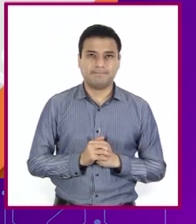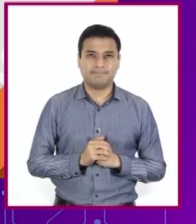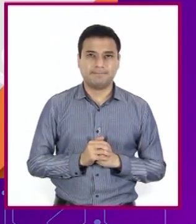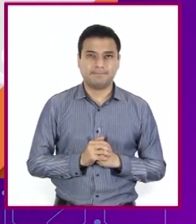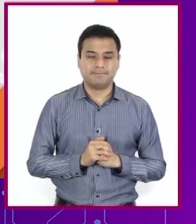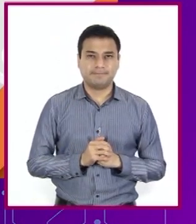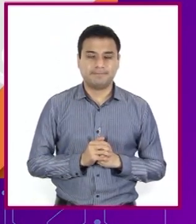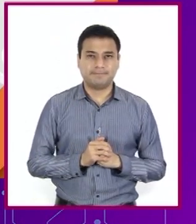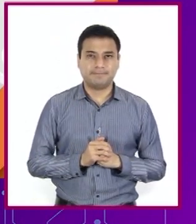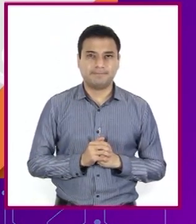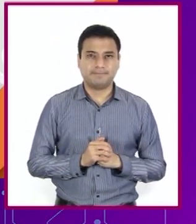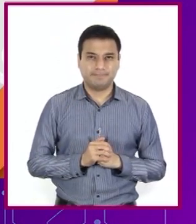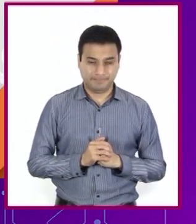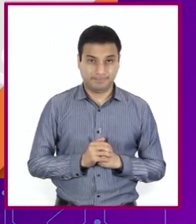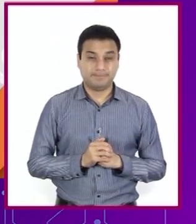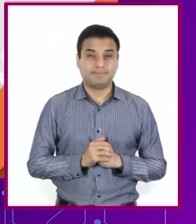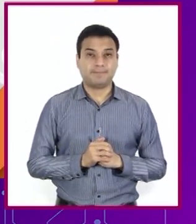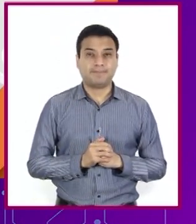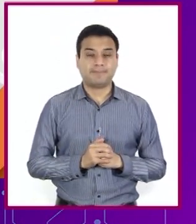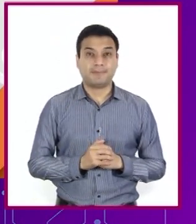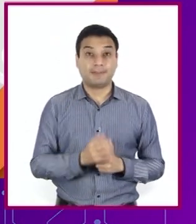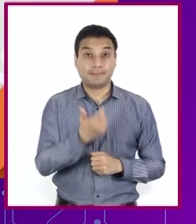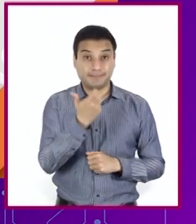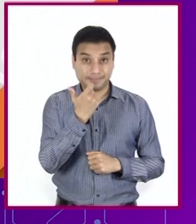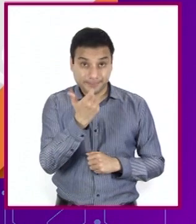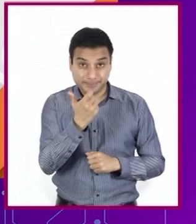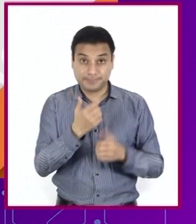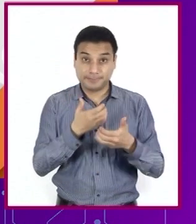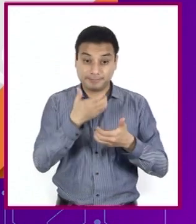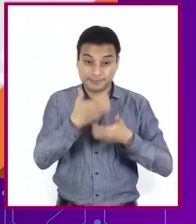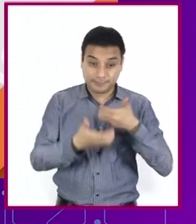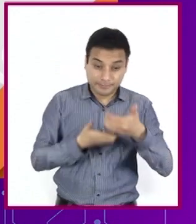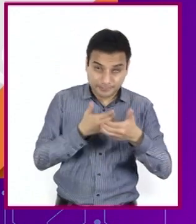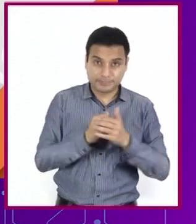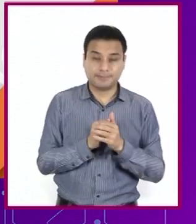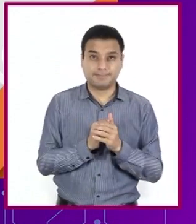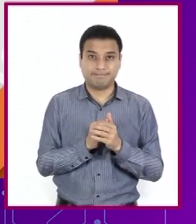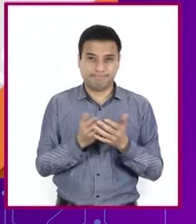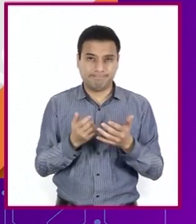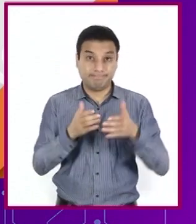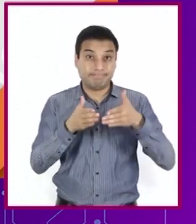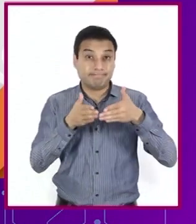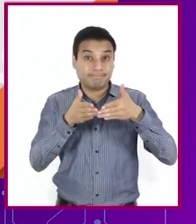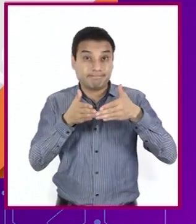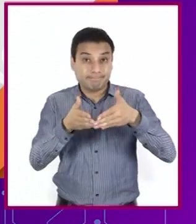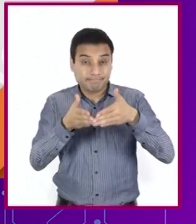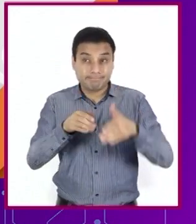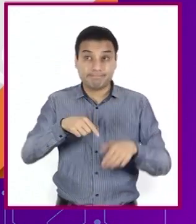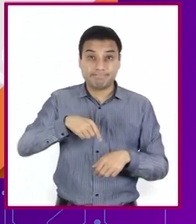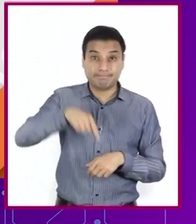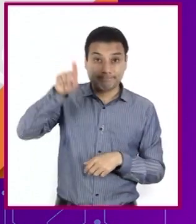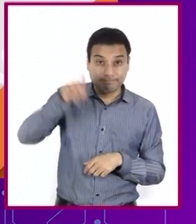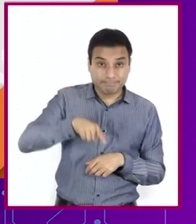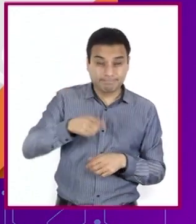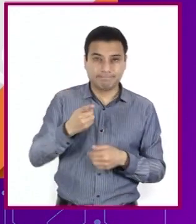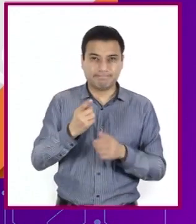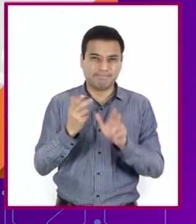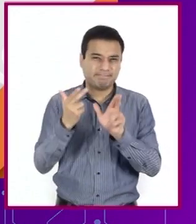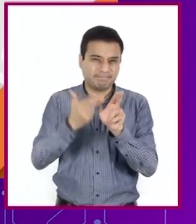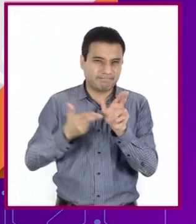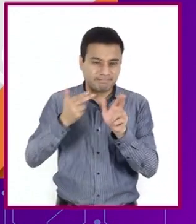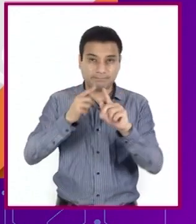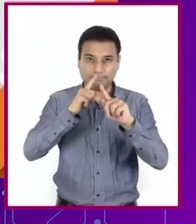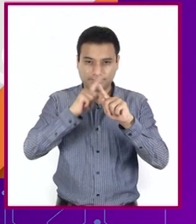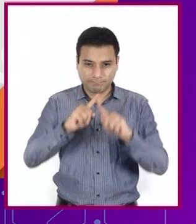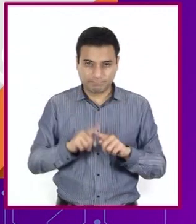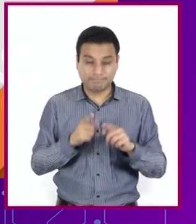a controlar comercial y militarmente las rutas marítimas y terrestres y a